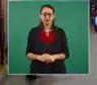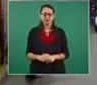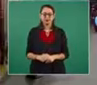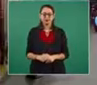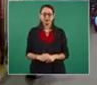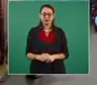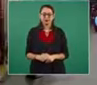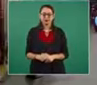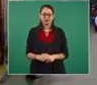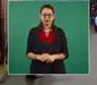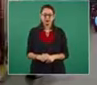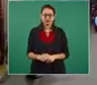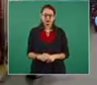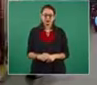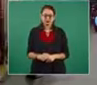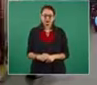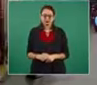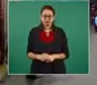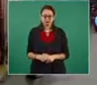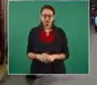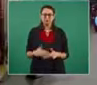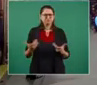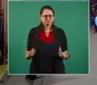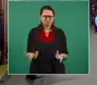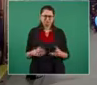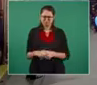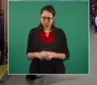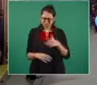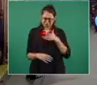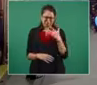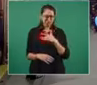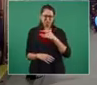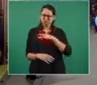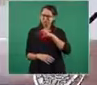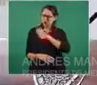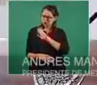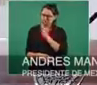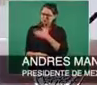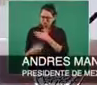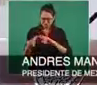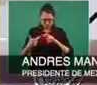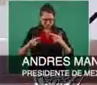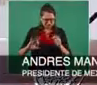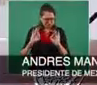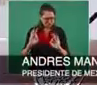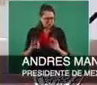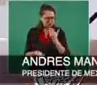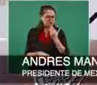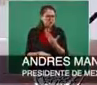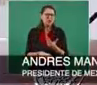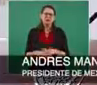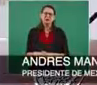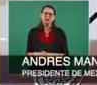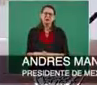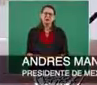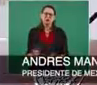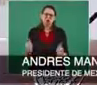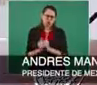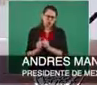la relación con España, desde luego con mucho respeto al pueblo